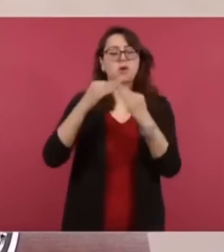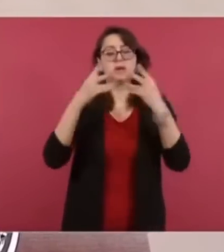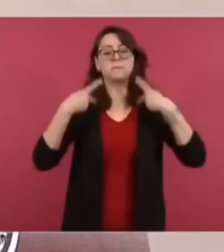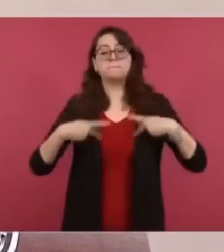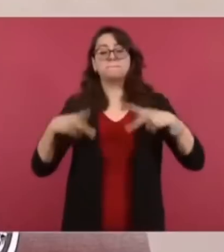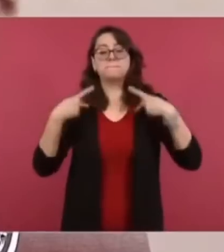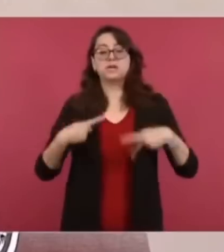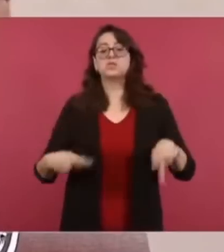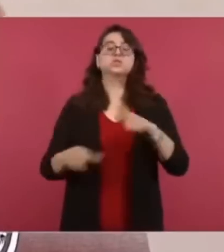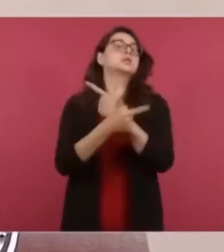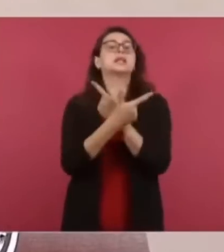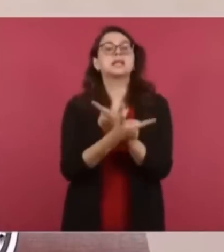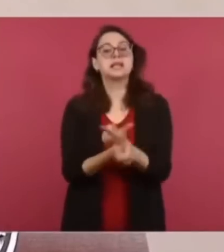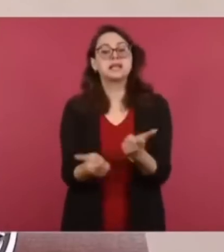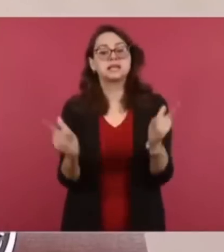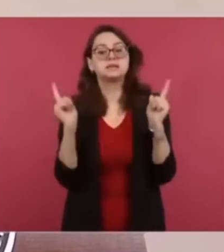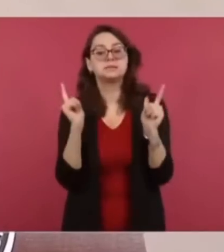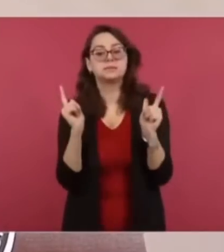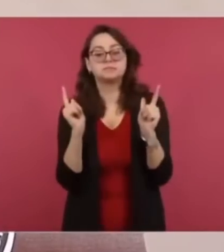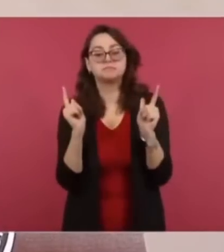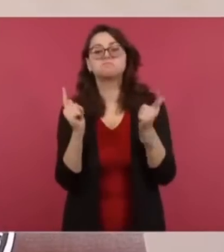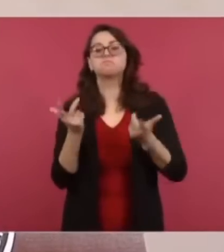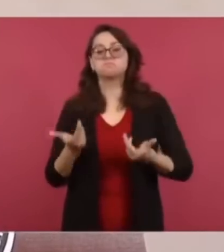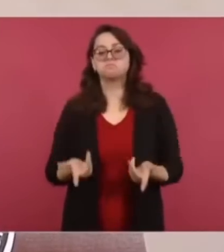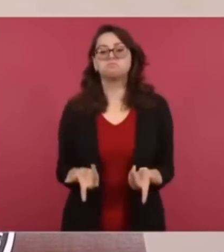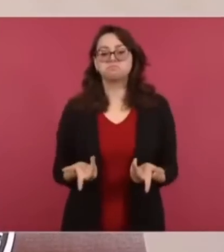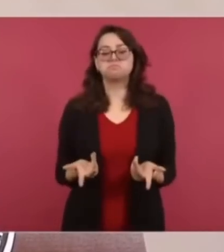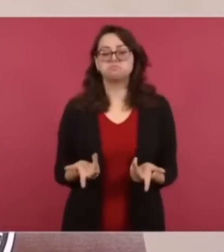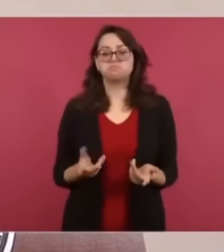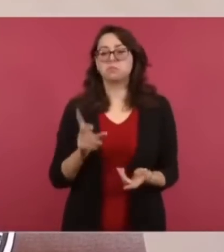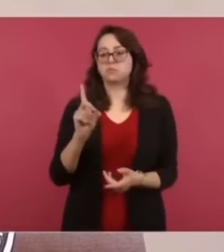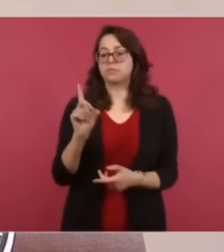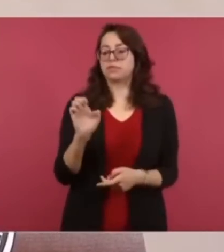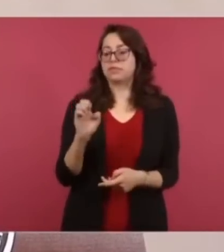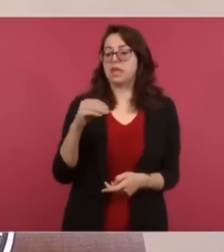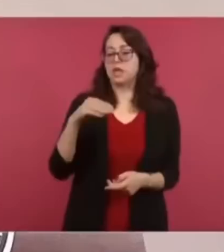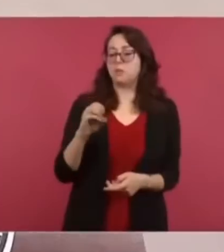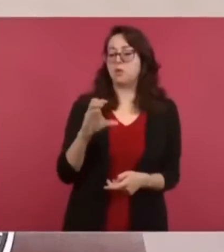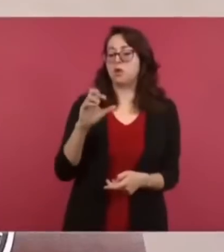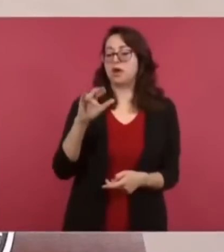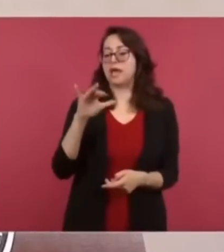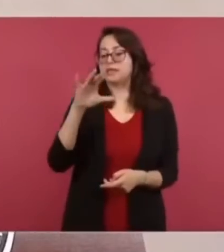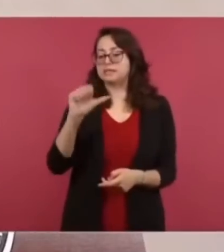y estamos haciendo valer una democracia.